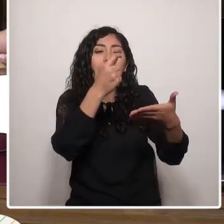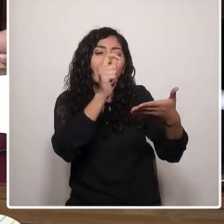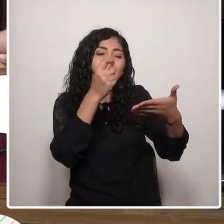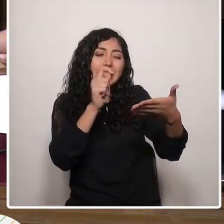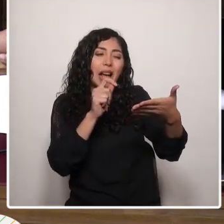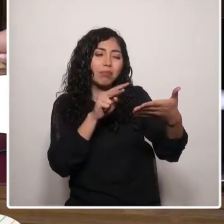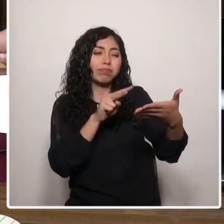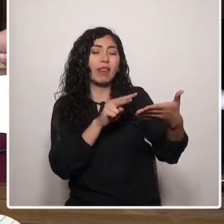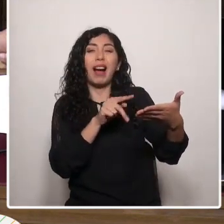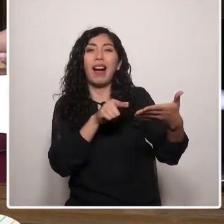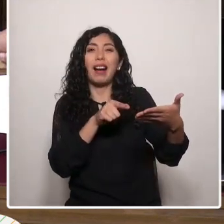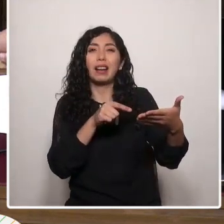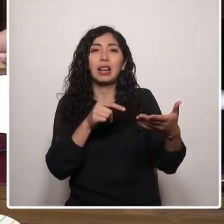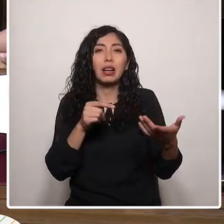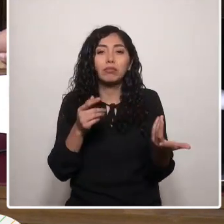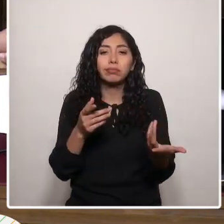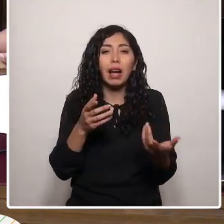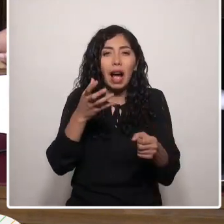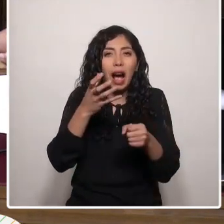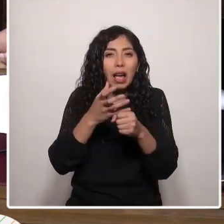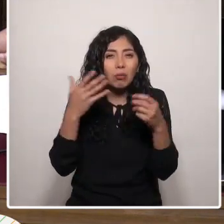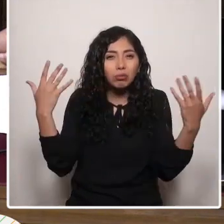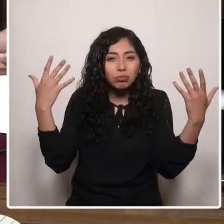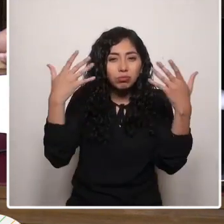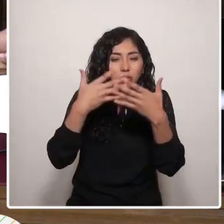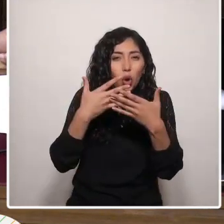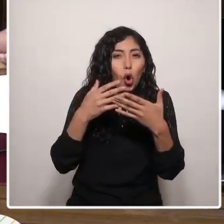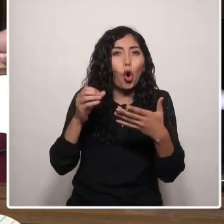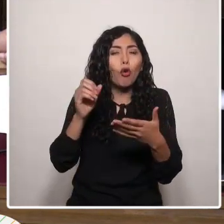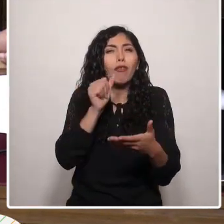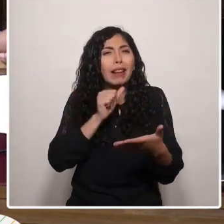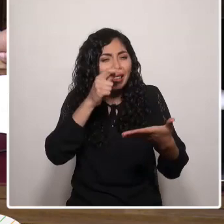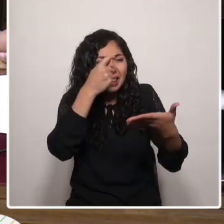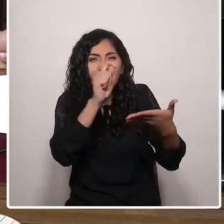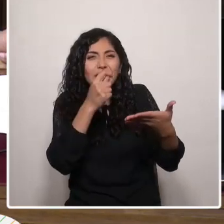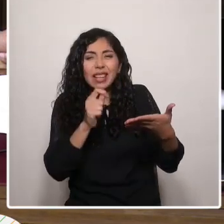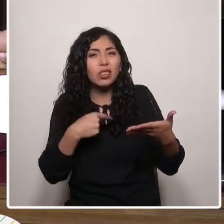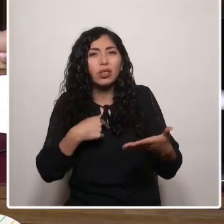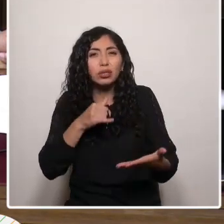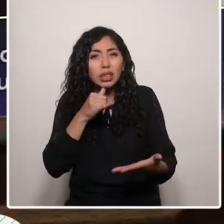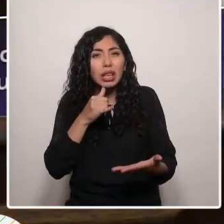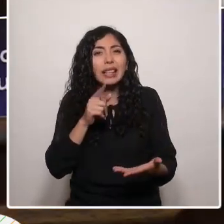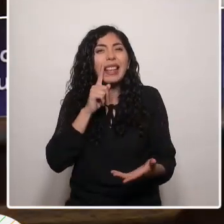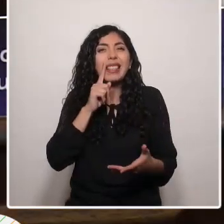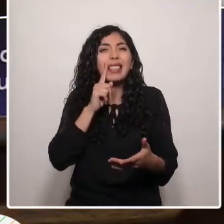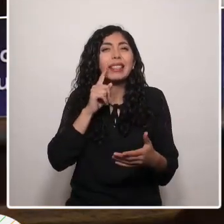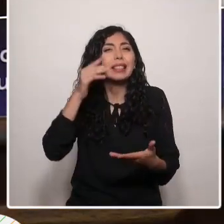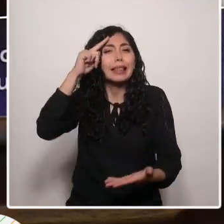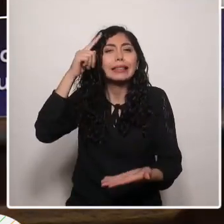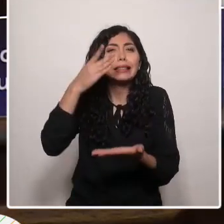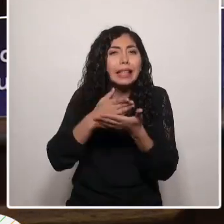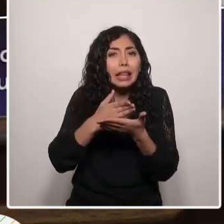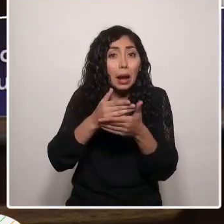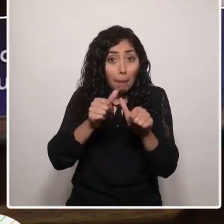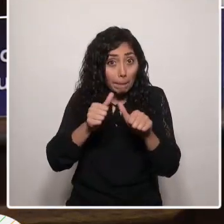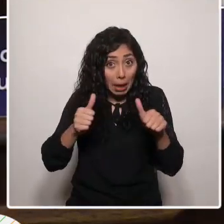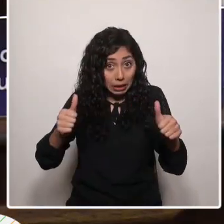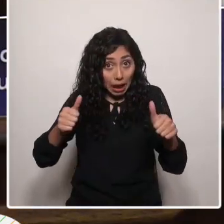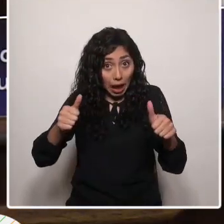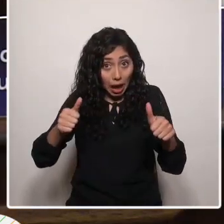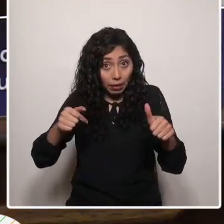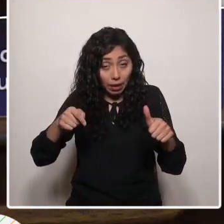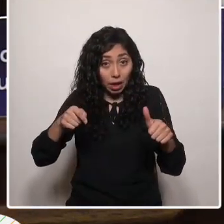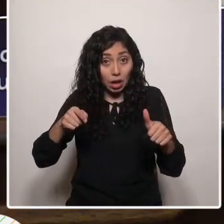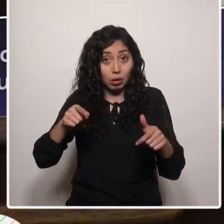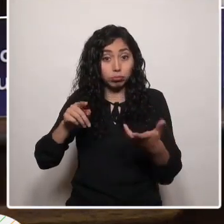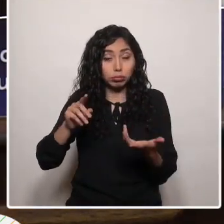llamado, o sea, o no se alcanzó a revisar el acta. Eso es lo que quiero saber, o si simplemente fue una decisión de la mesa ahora, hace un rato, de abrir el segundo